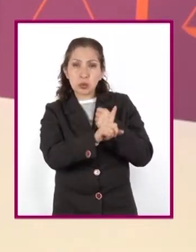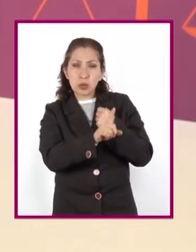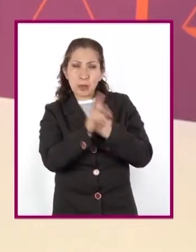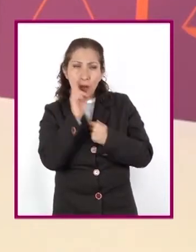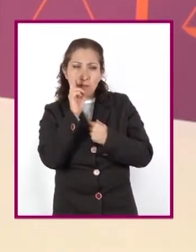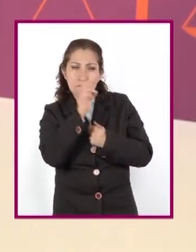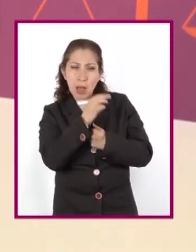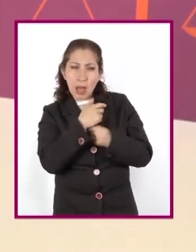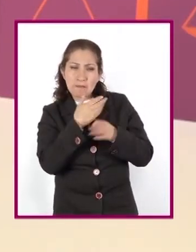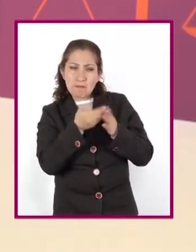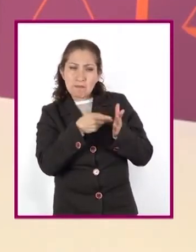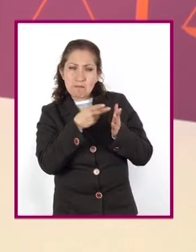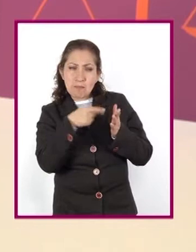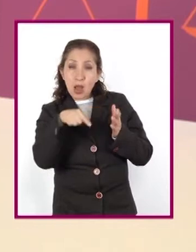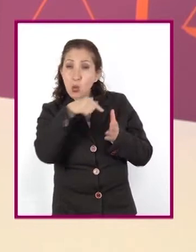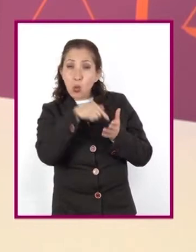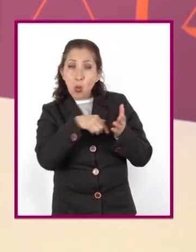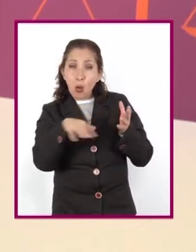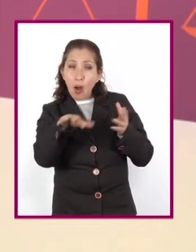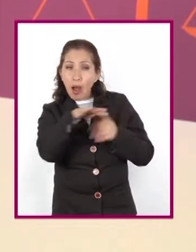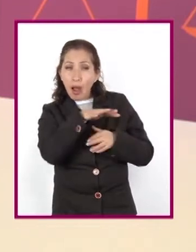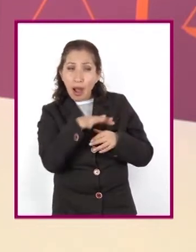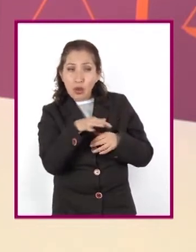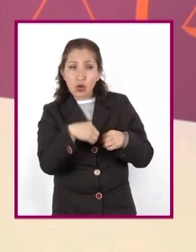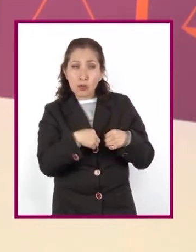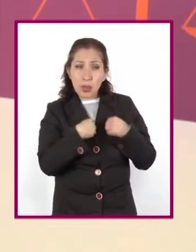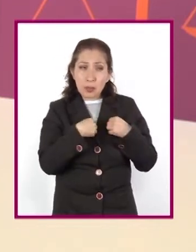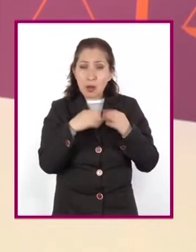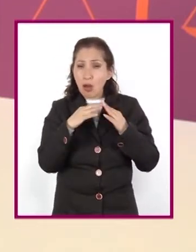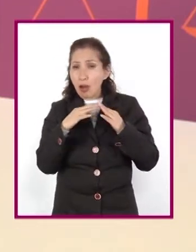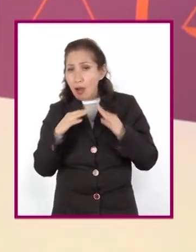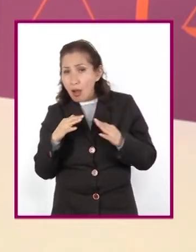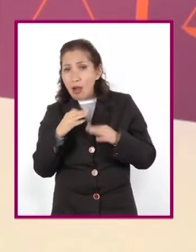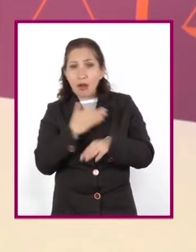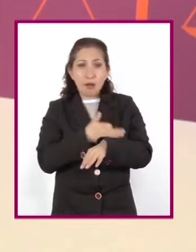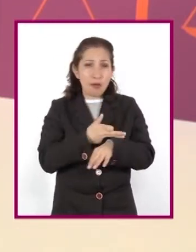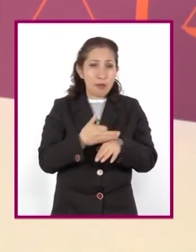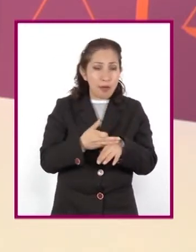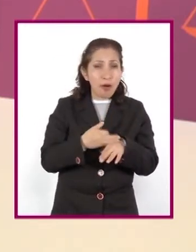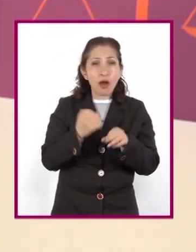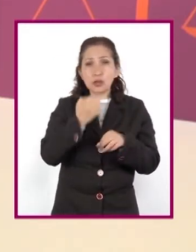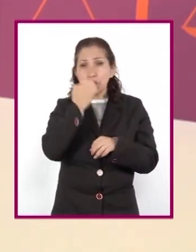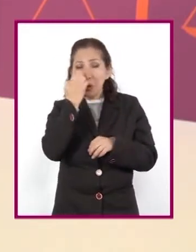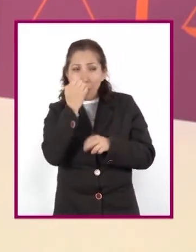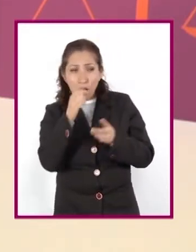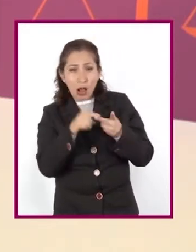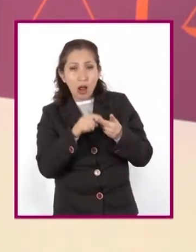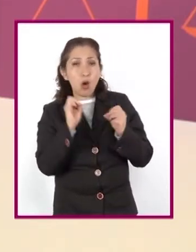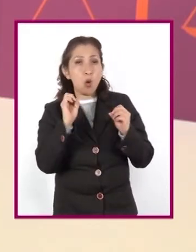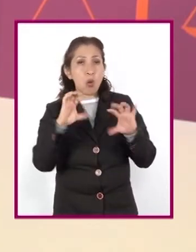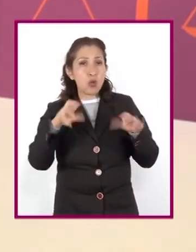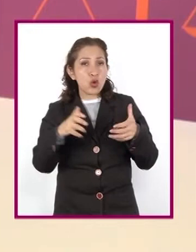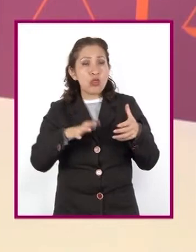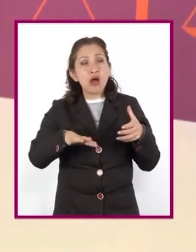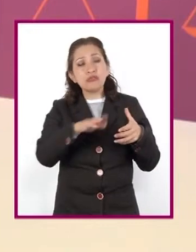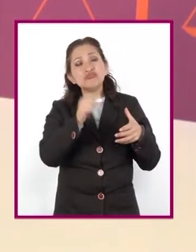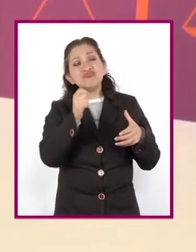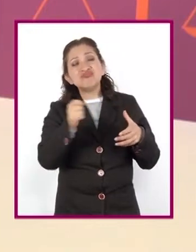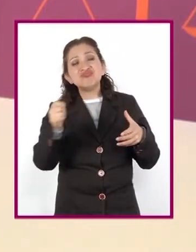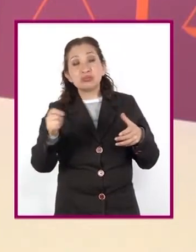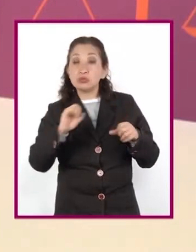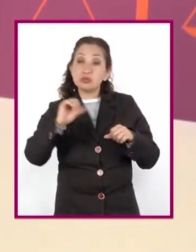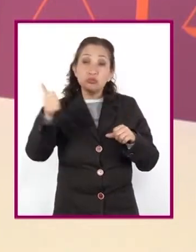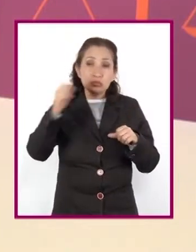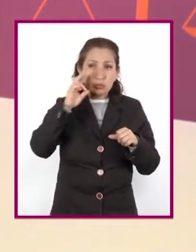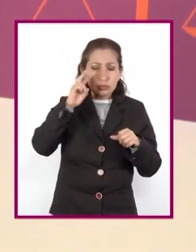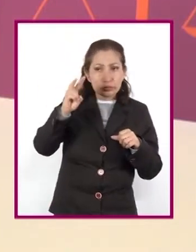que prevalecen en sus espacios de convivencia, tales como la familia, la escuela o la comunidad o algunos